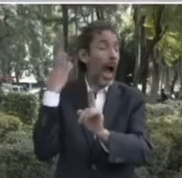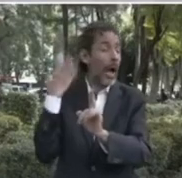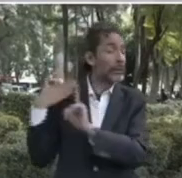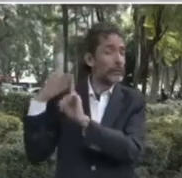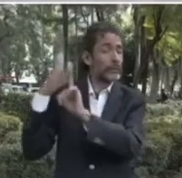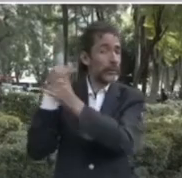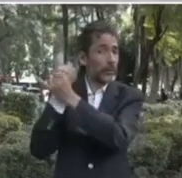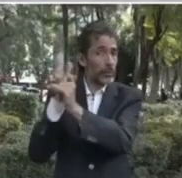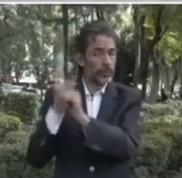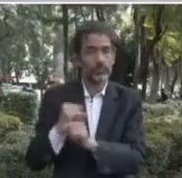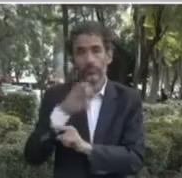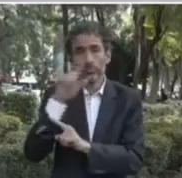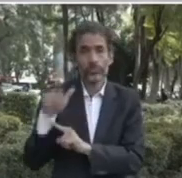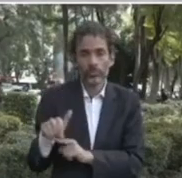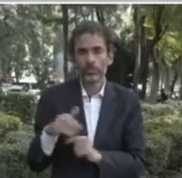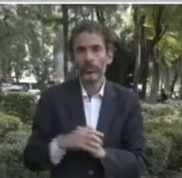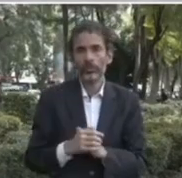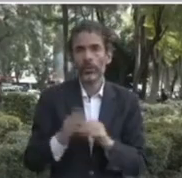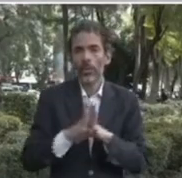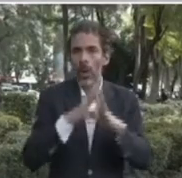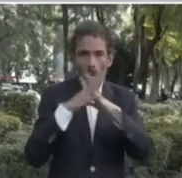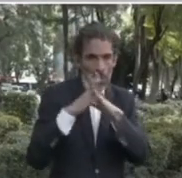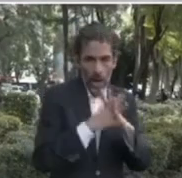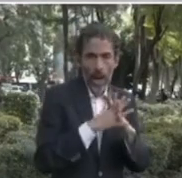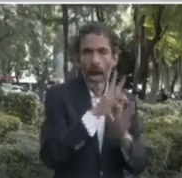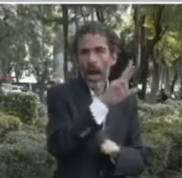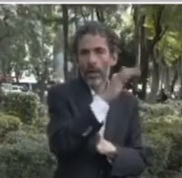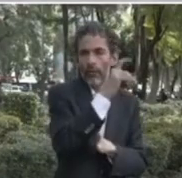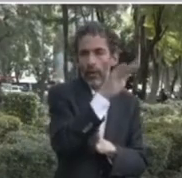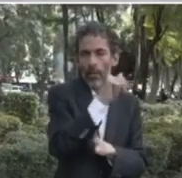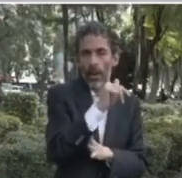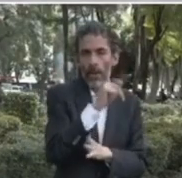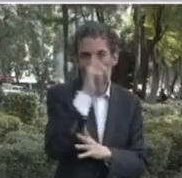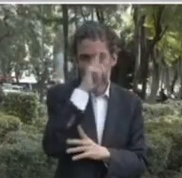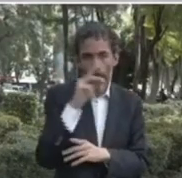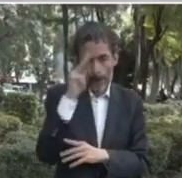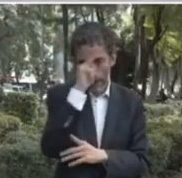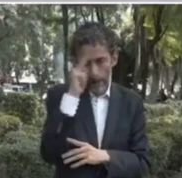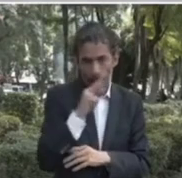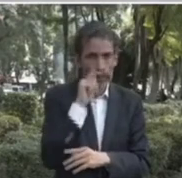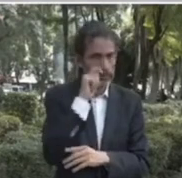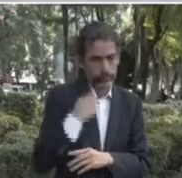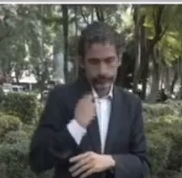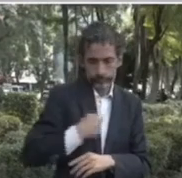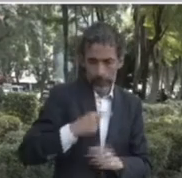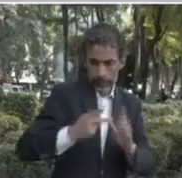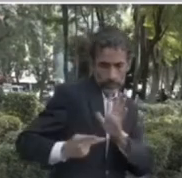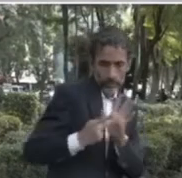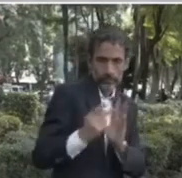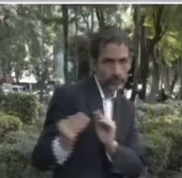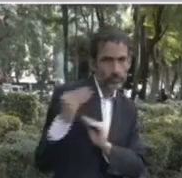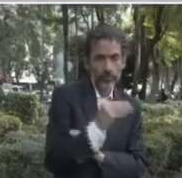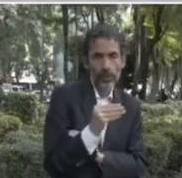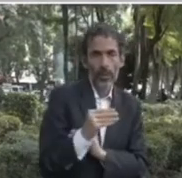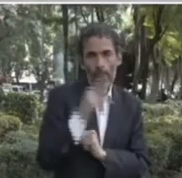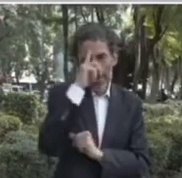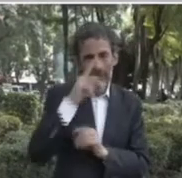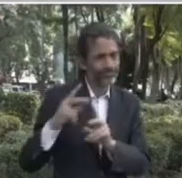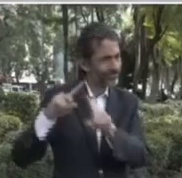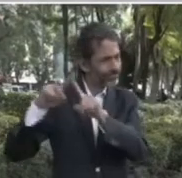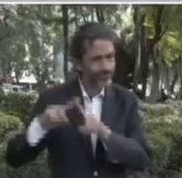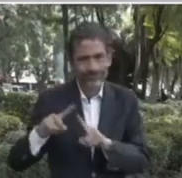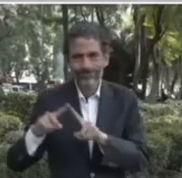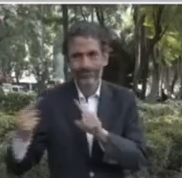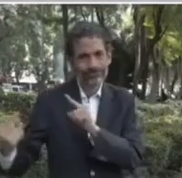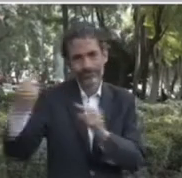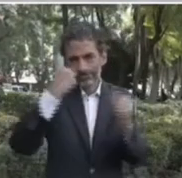independencia, después la guerra de reforma y la restauración de la república, y todos los intentos de invasión